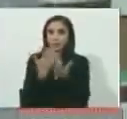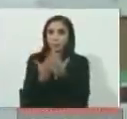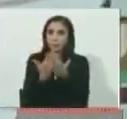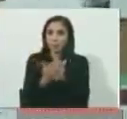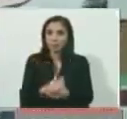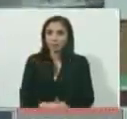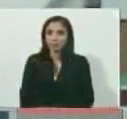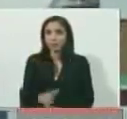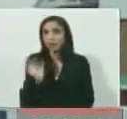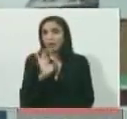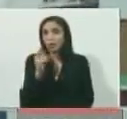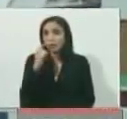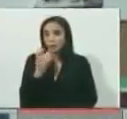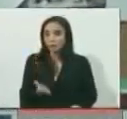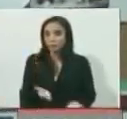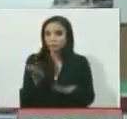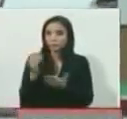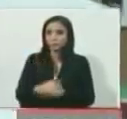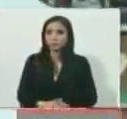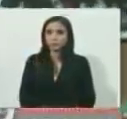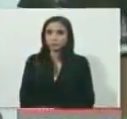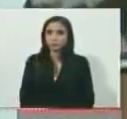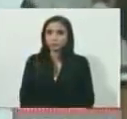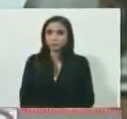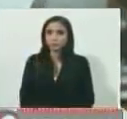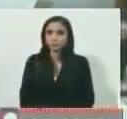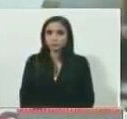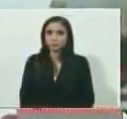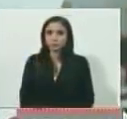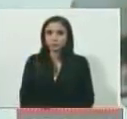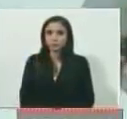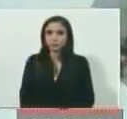O aquí. Cruella DB, de Bill.